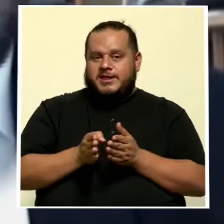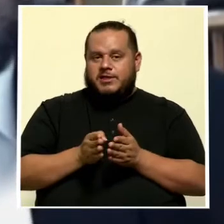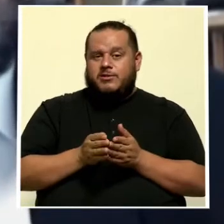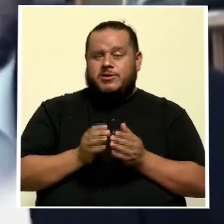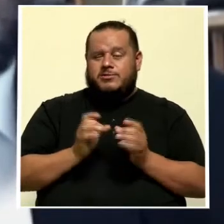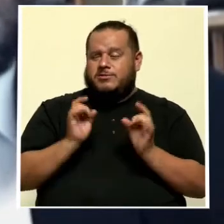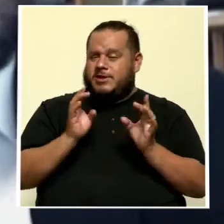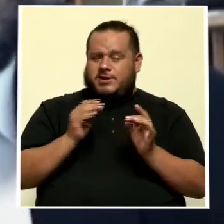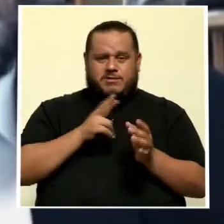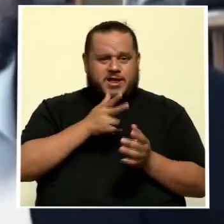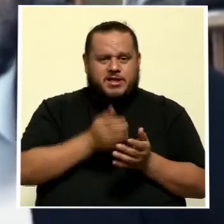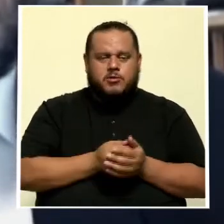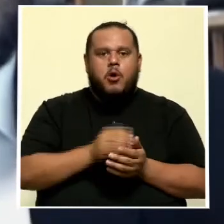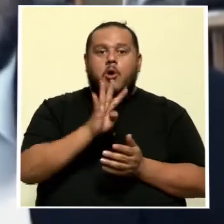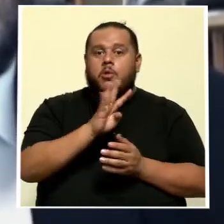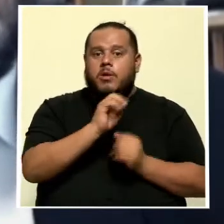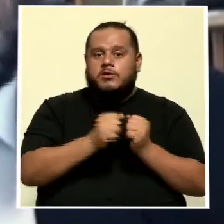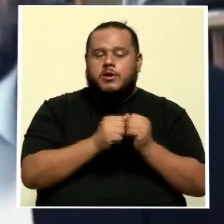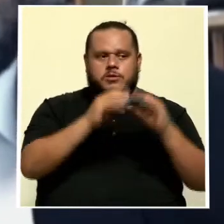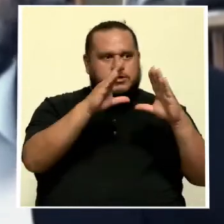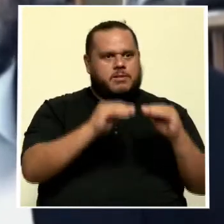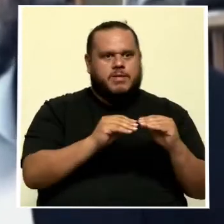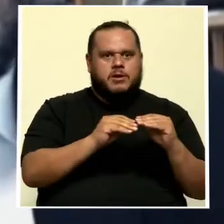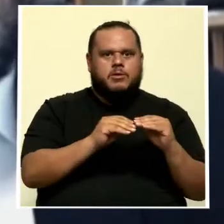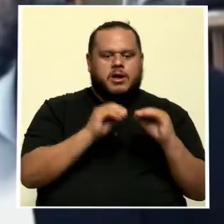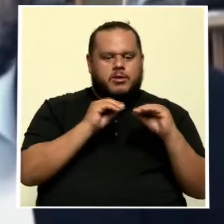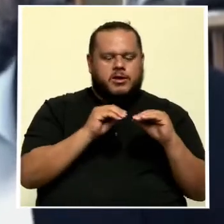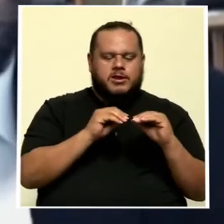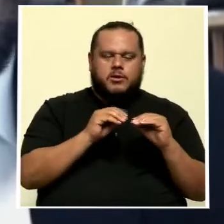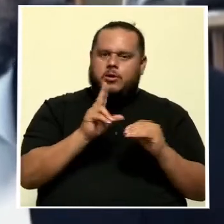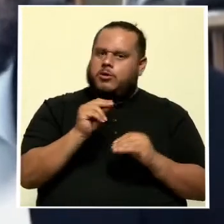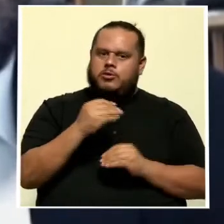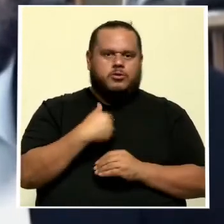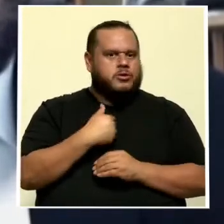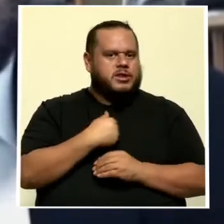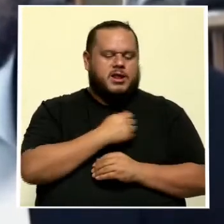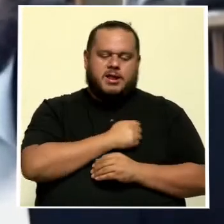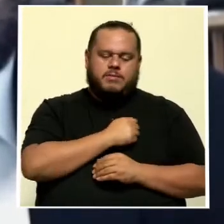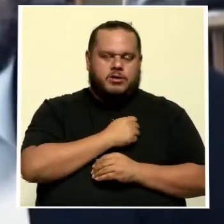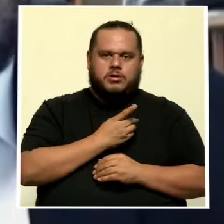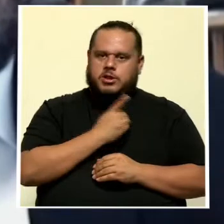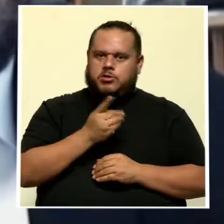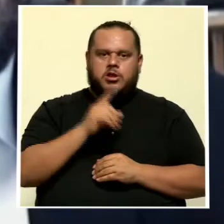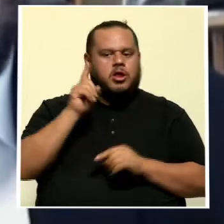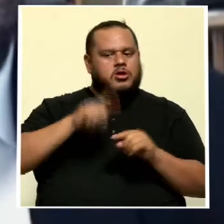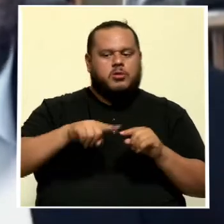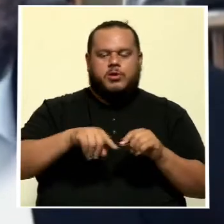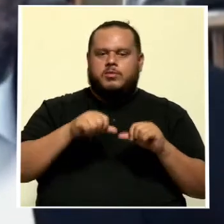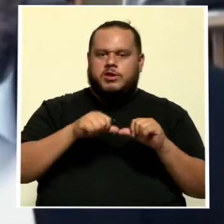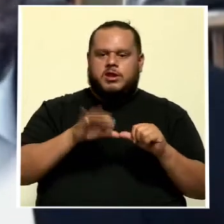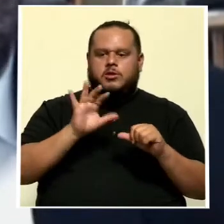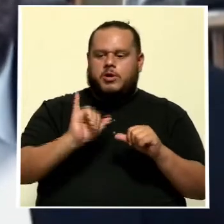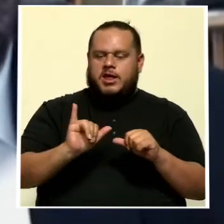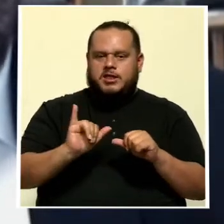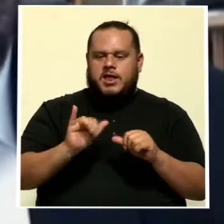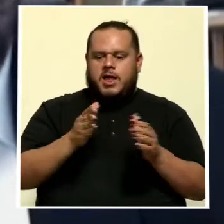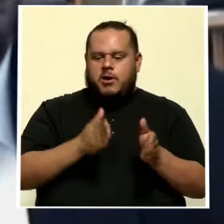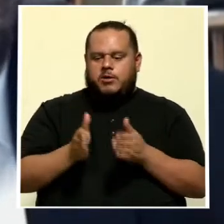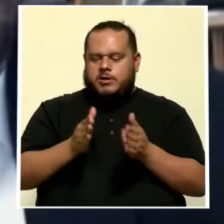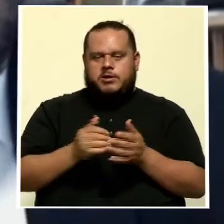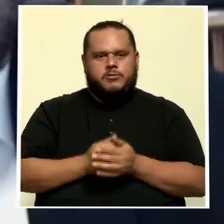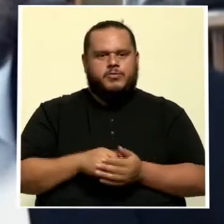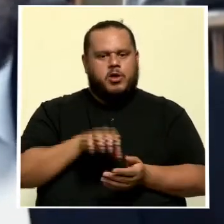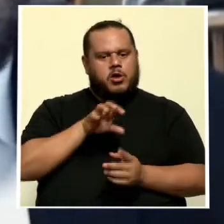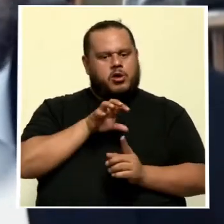años de apagón educativo no tienen perdón de Dios, y me parece que no podemos seguir con esa organización. Los